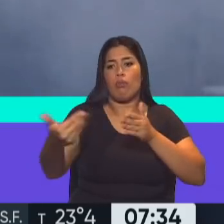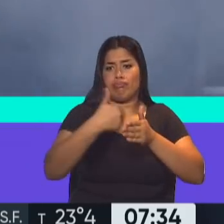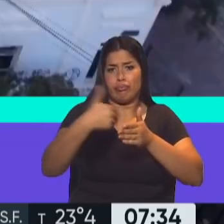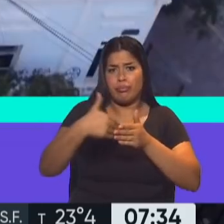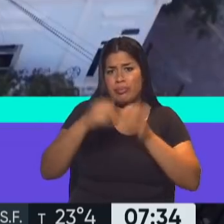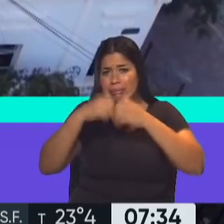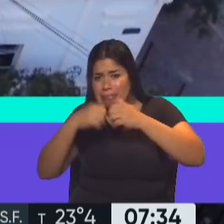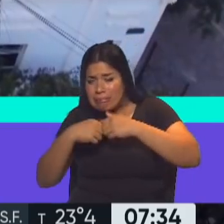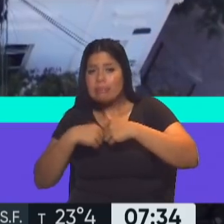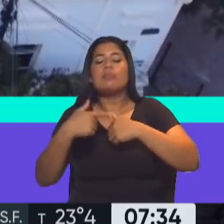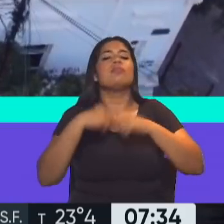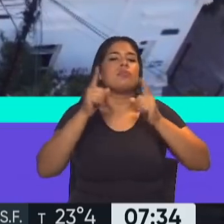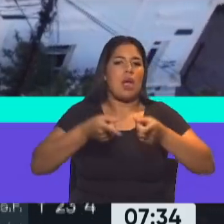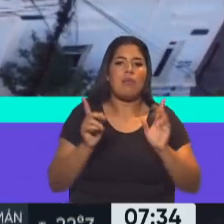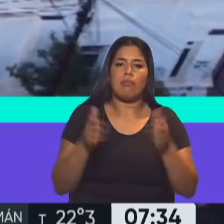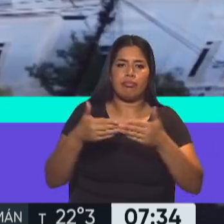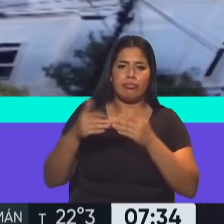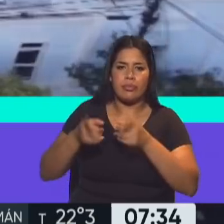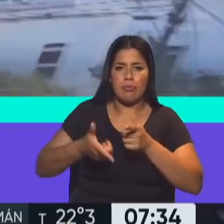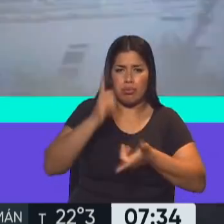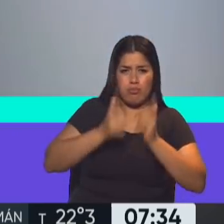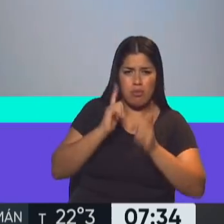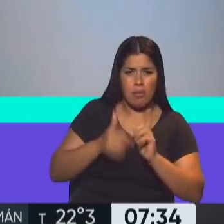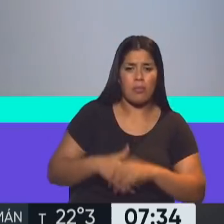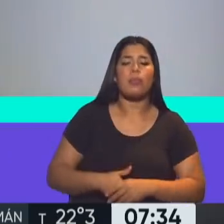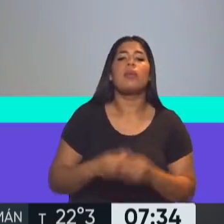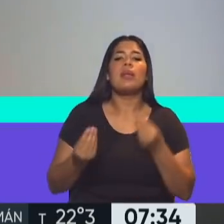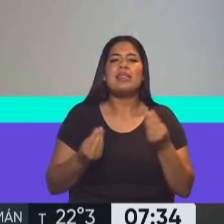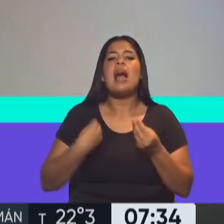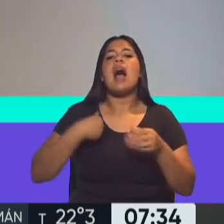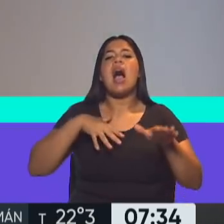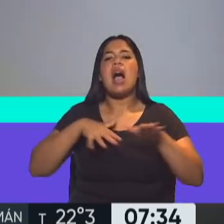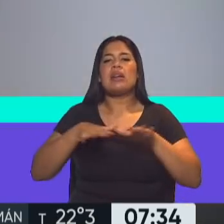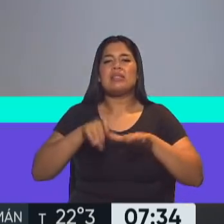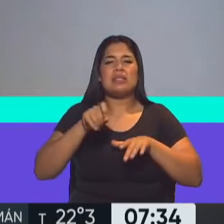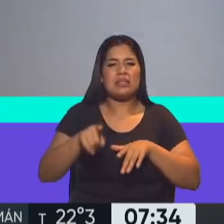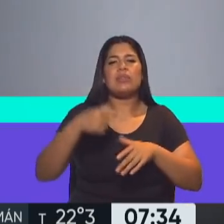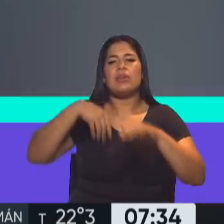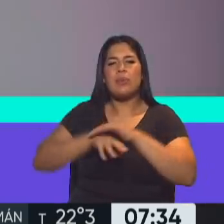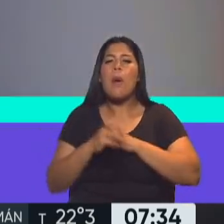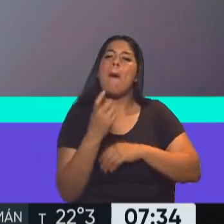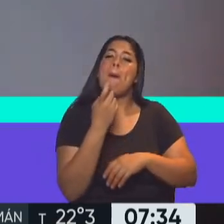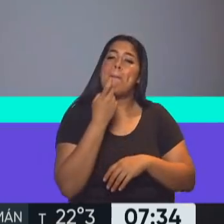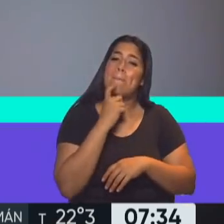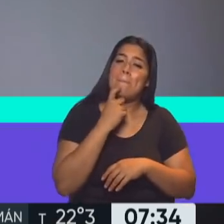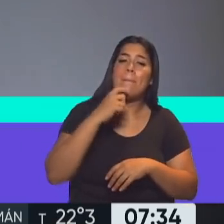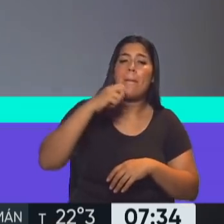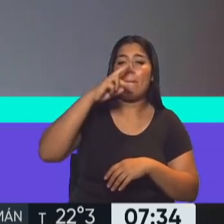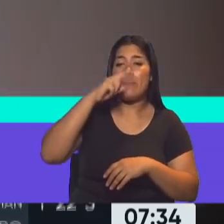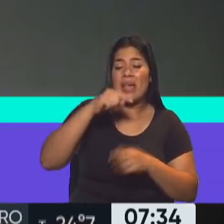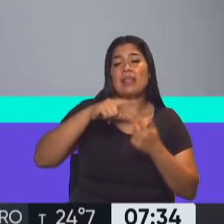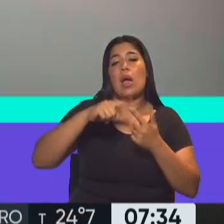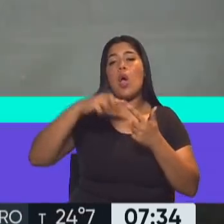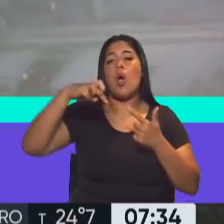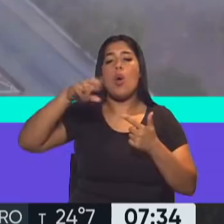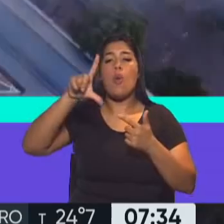la zonificación de la actividad minera que busca explotar plata y plomo y piden que se vete esta nueva ley y que no